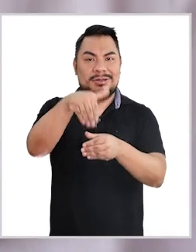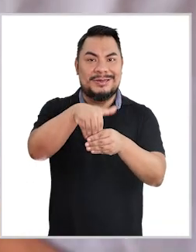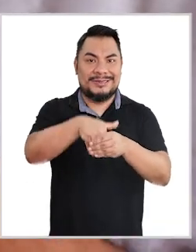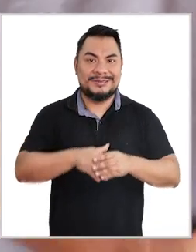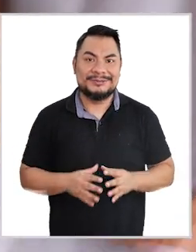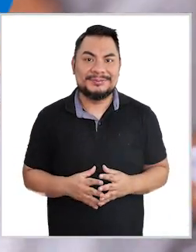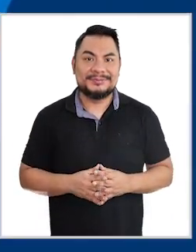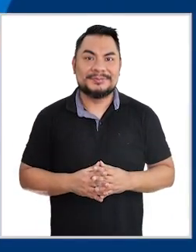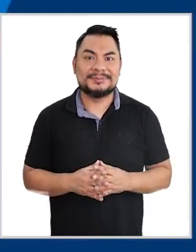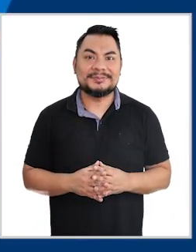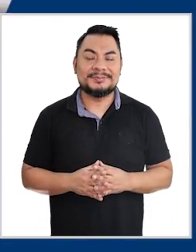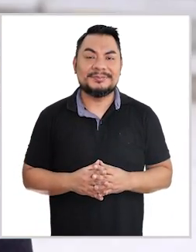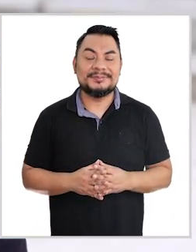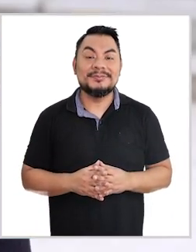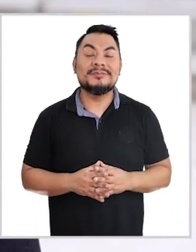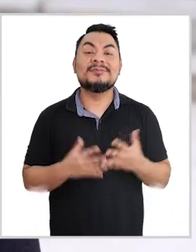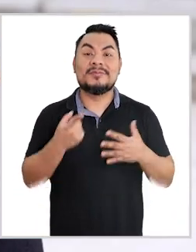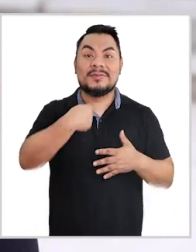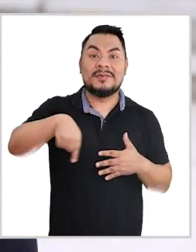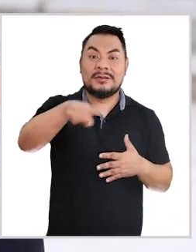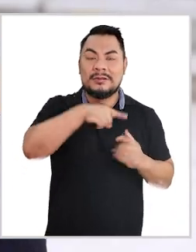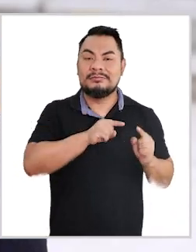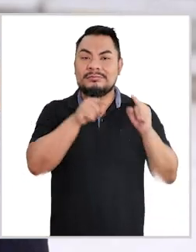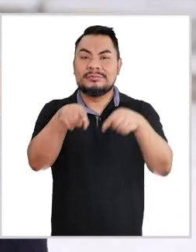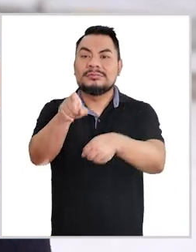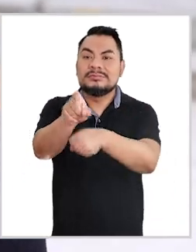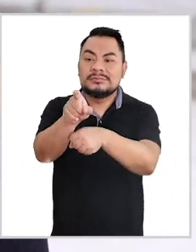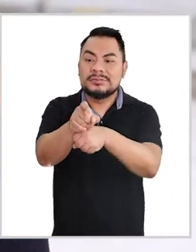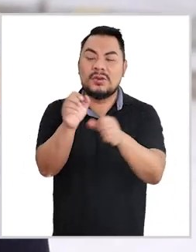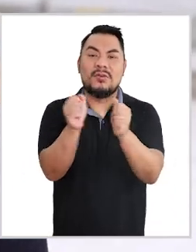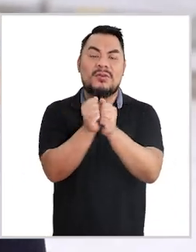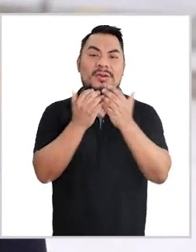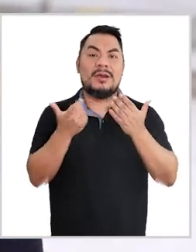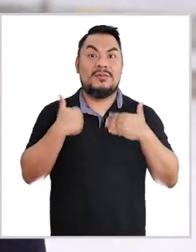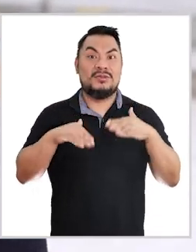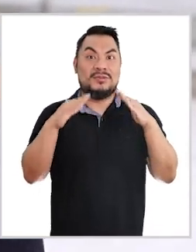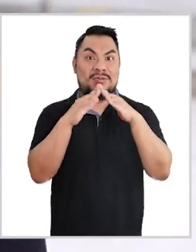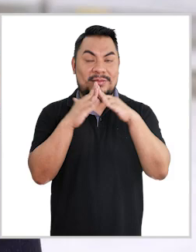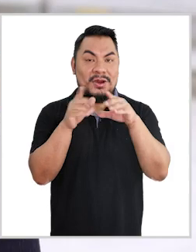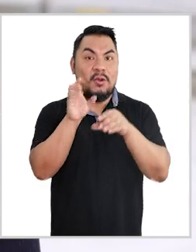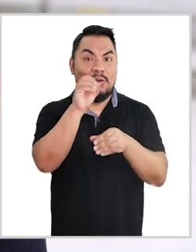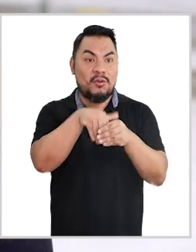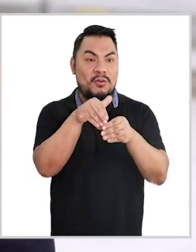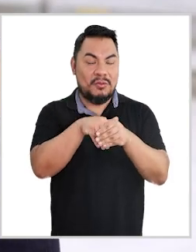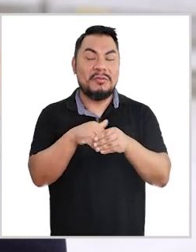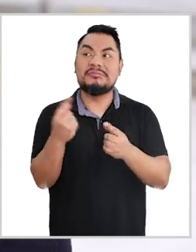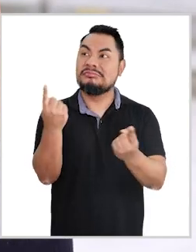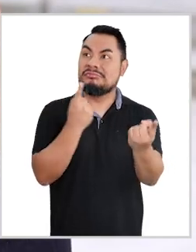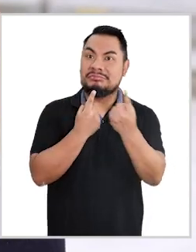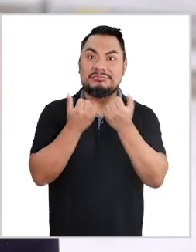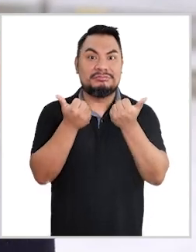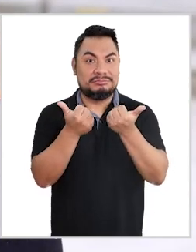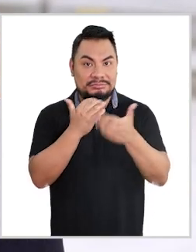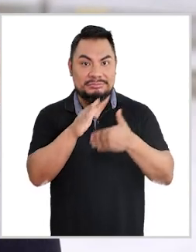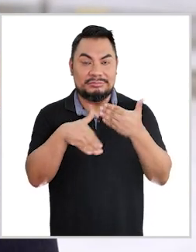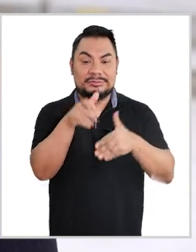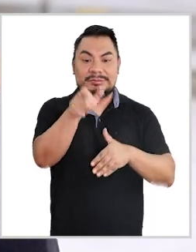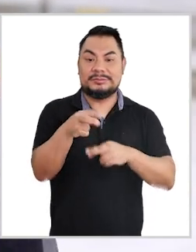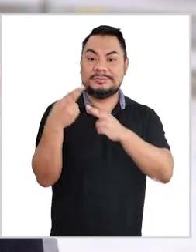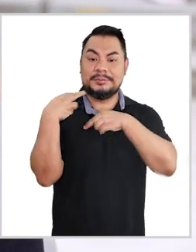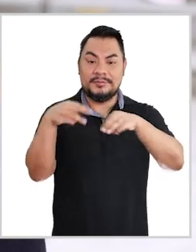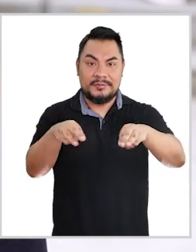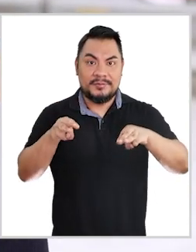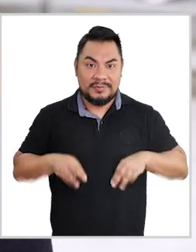jornada electoral. Hemos estado en la capacitación conjunto con la municipalidad y la OMPE, la capacitación para los miembros de